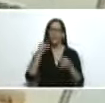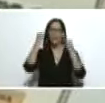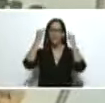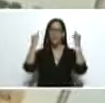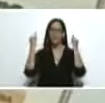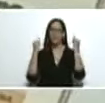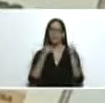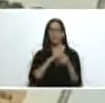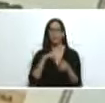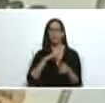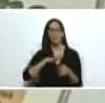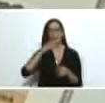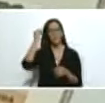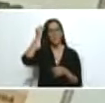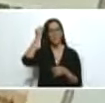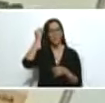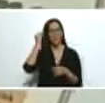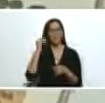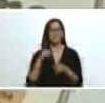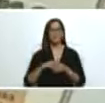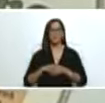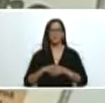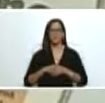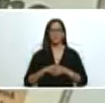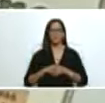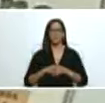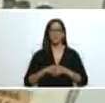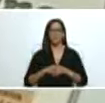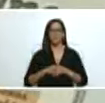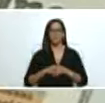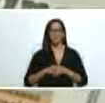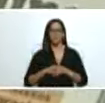pensando, ¿ah? Con Márquez.